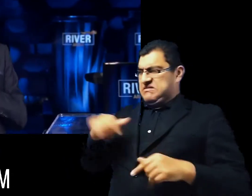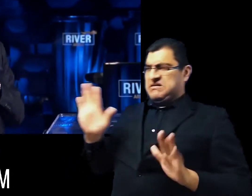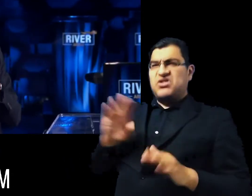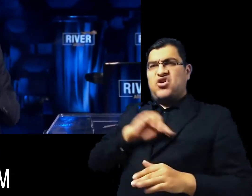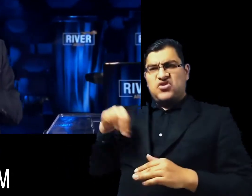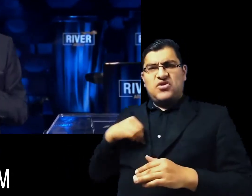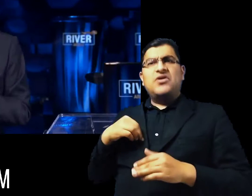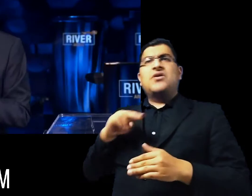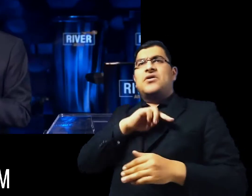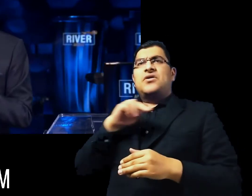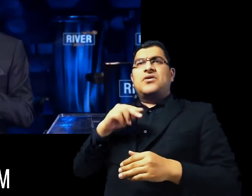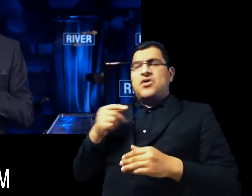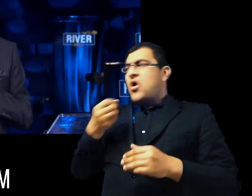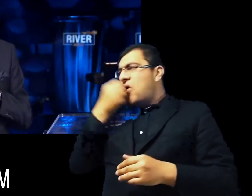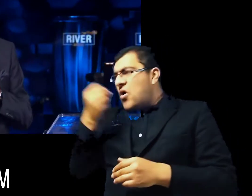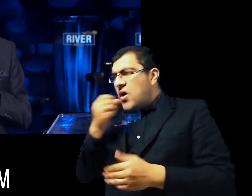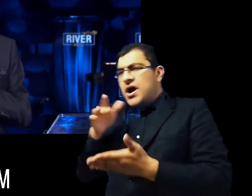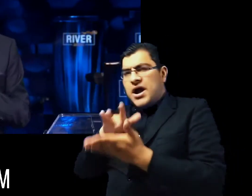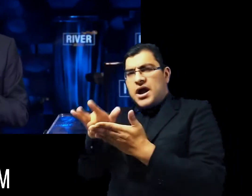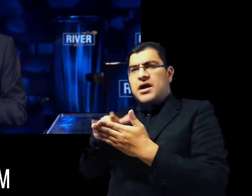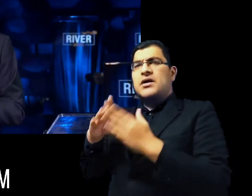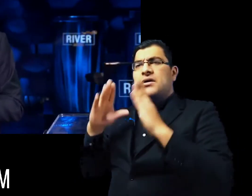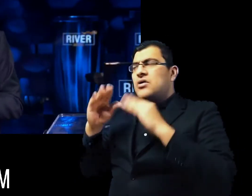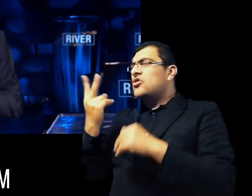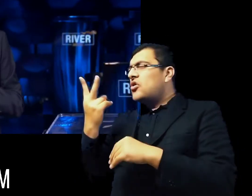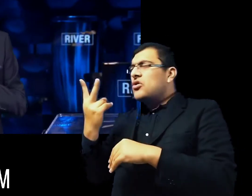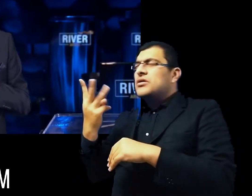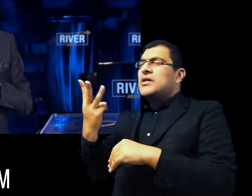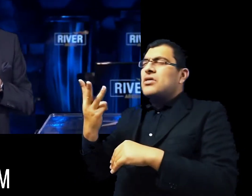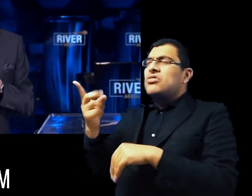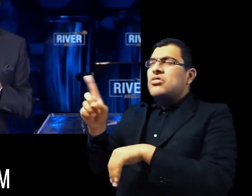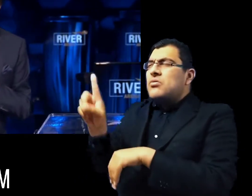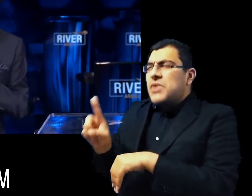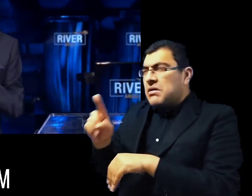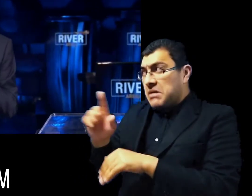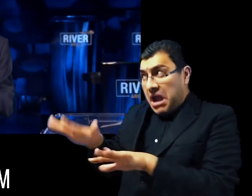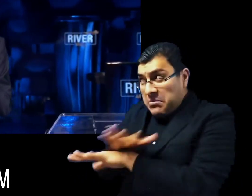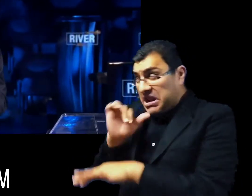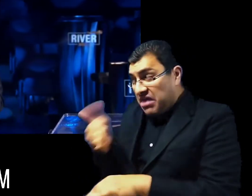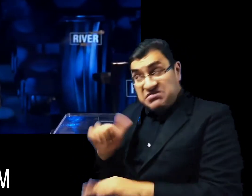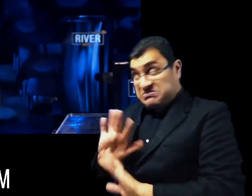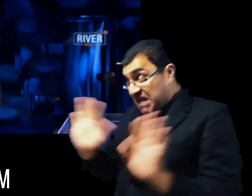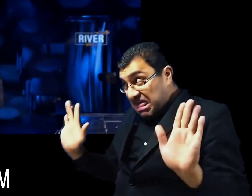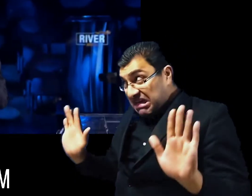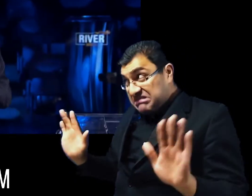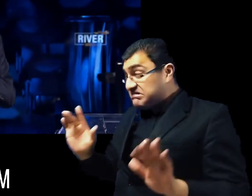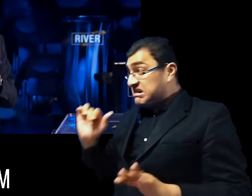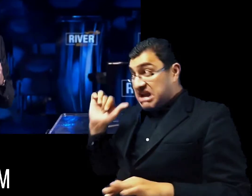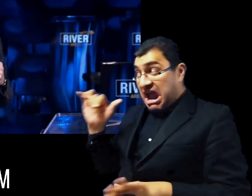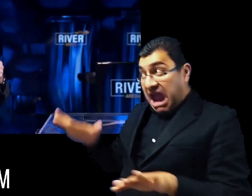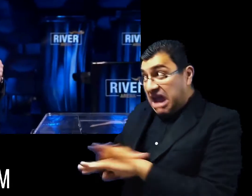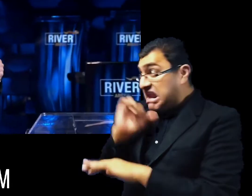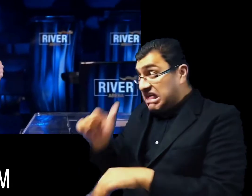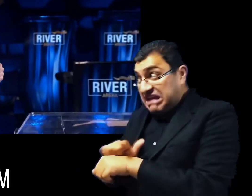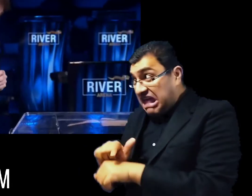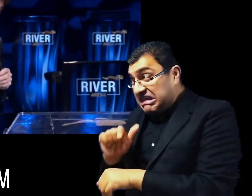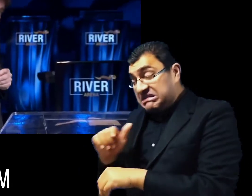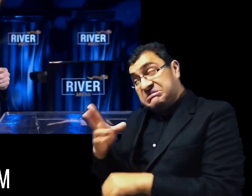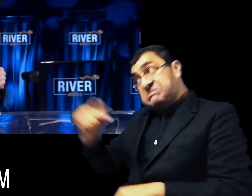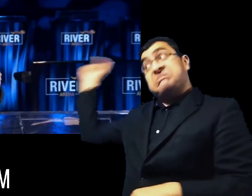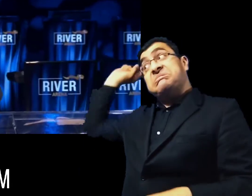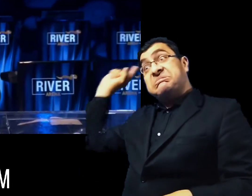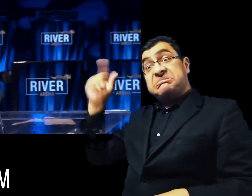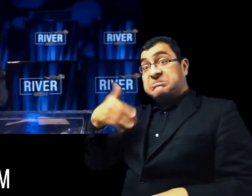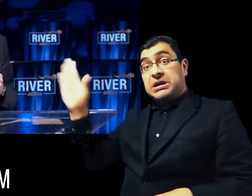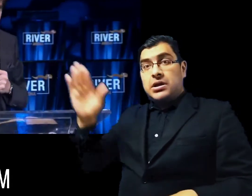nosotros le oramos, le damos un par de domingos para que cambien, si no tienen que irse. Le digo, ¿le dan un